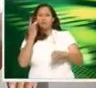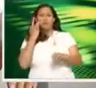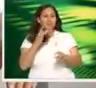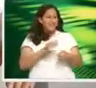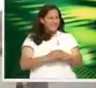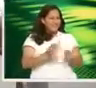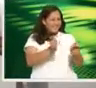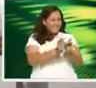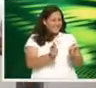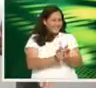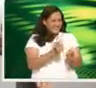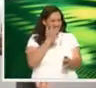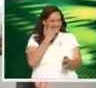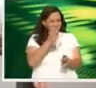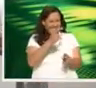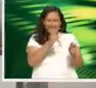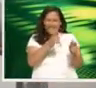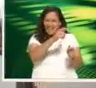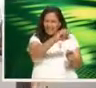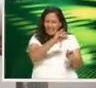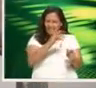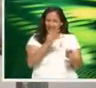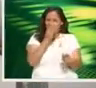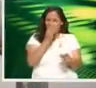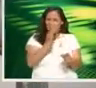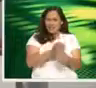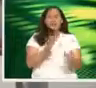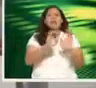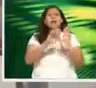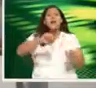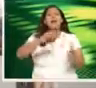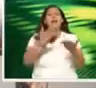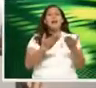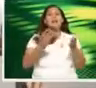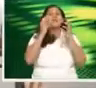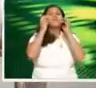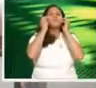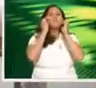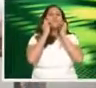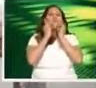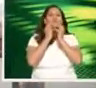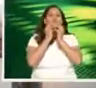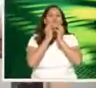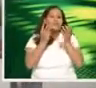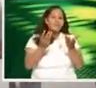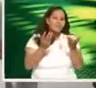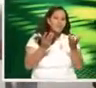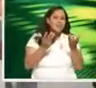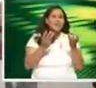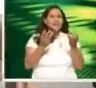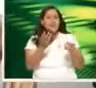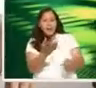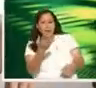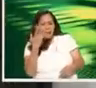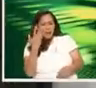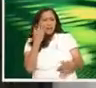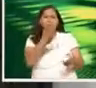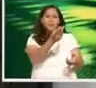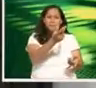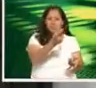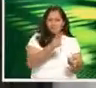urbanas modernas de lo más curioso. ¿Como cuáles hoy en día? Barbas, ¡Claro! Los amantes de los gatos, perros,